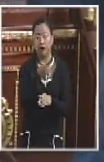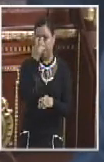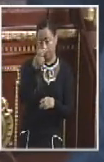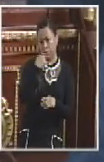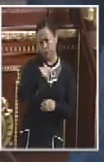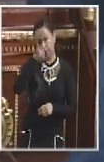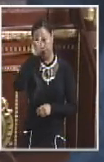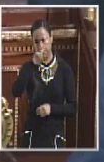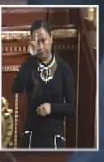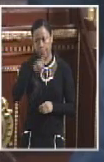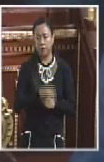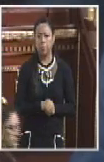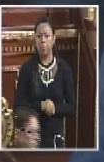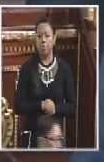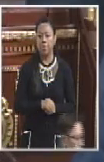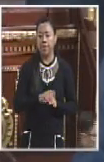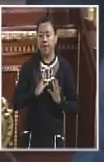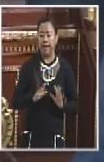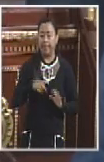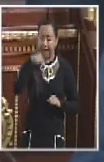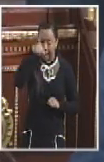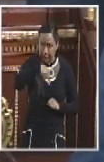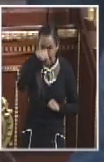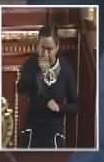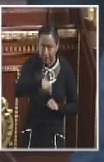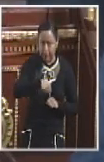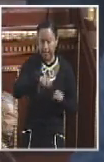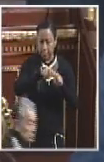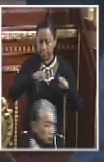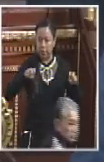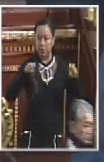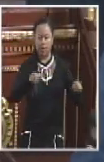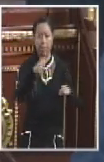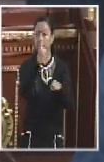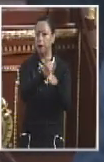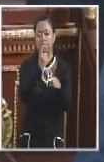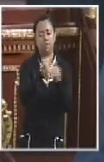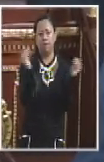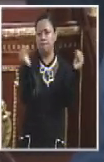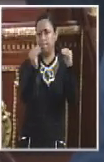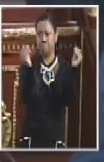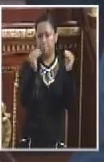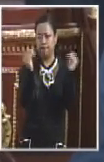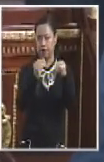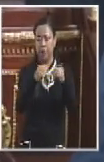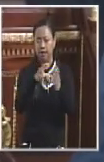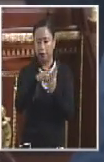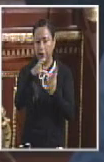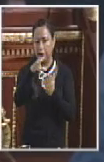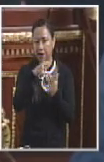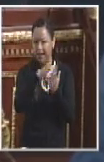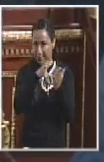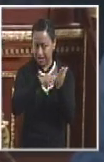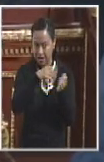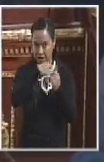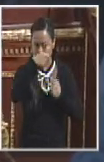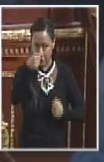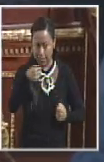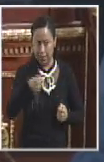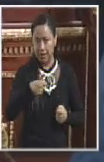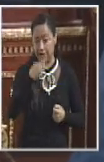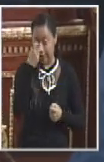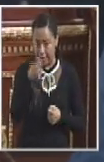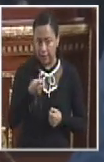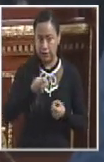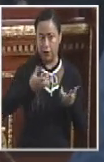sugiero, esta es la instancia donde tenemos primero que debatir la constitucionalidad o no del